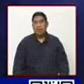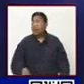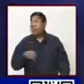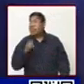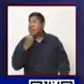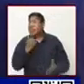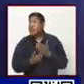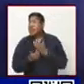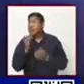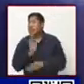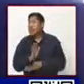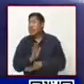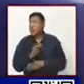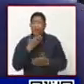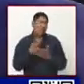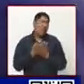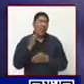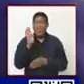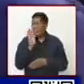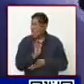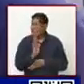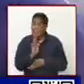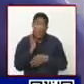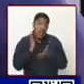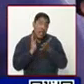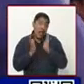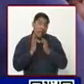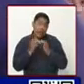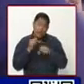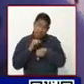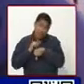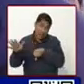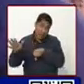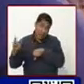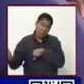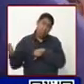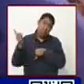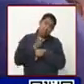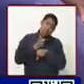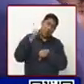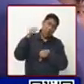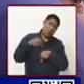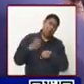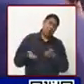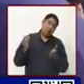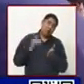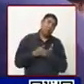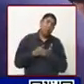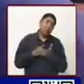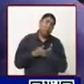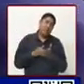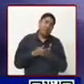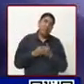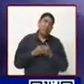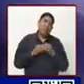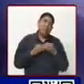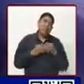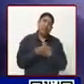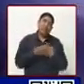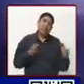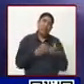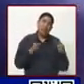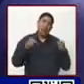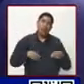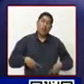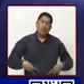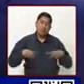Sí, buenos días, buenas tardes. Buenas tardes, señorita. Le comento que donde me envió me devuelven a este lugar, que son las residencias, y que aquí vive